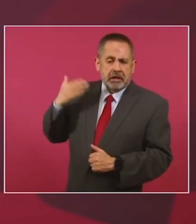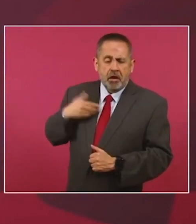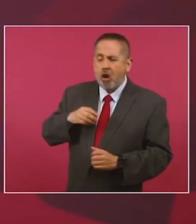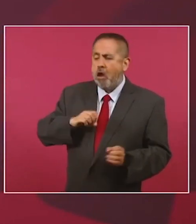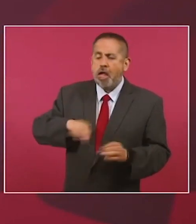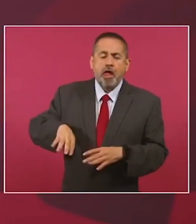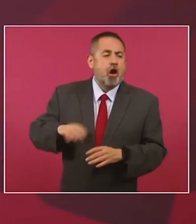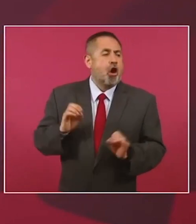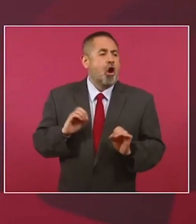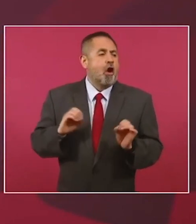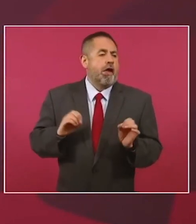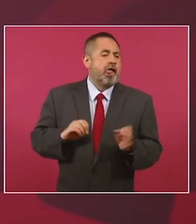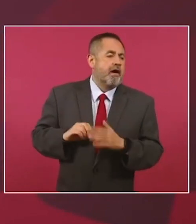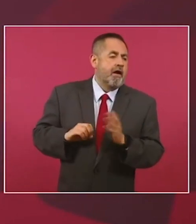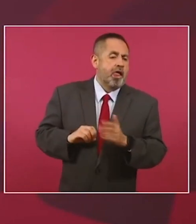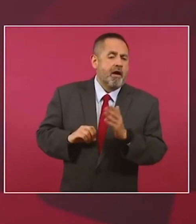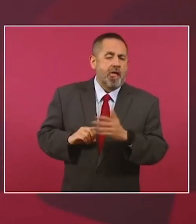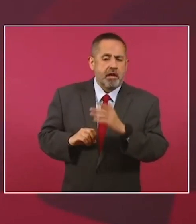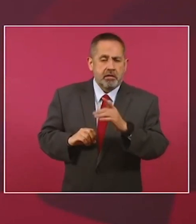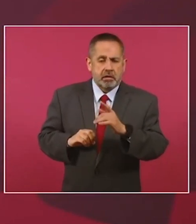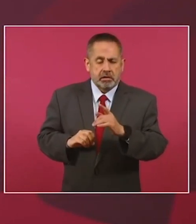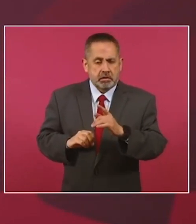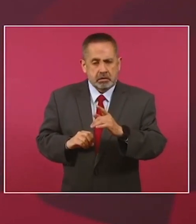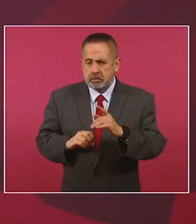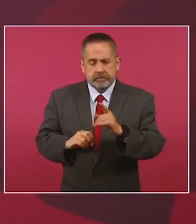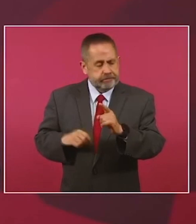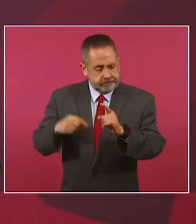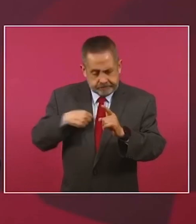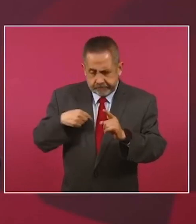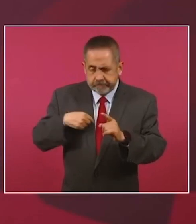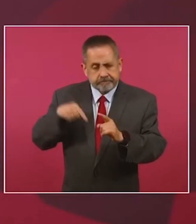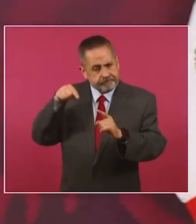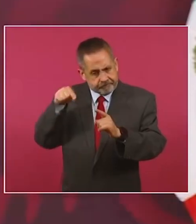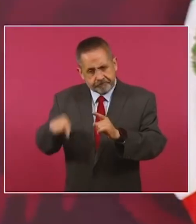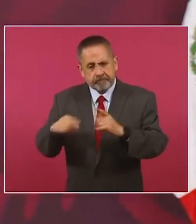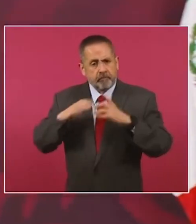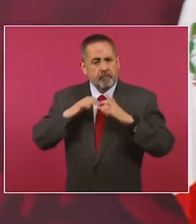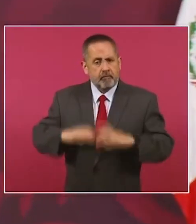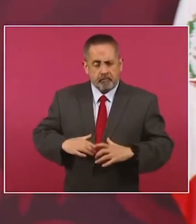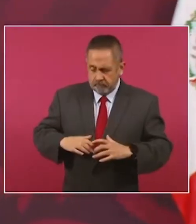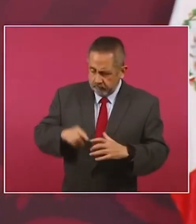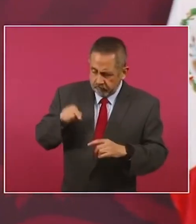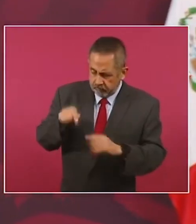omitido el sacar los cuerpos de los mineros.